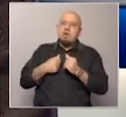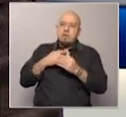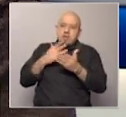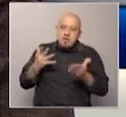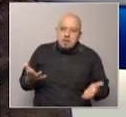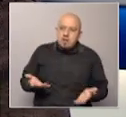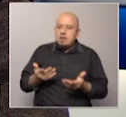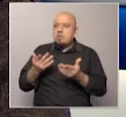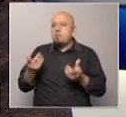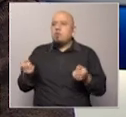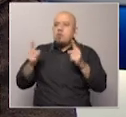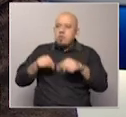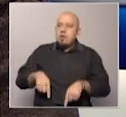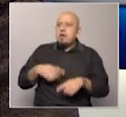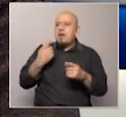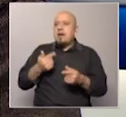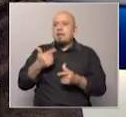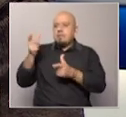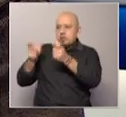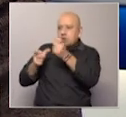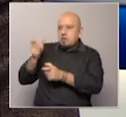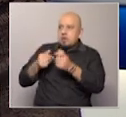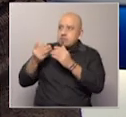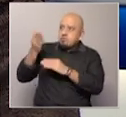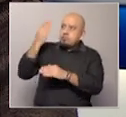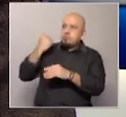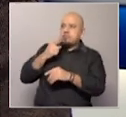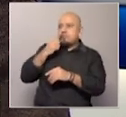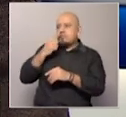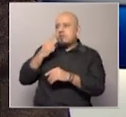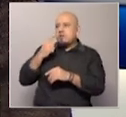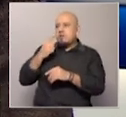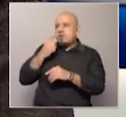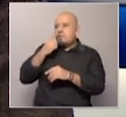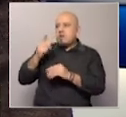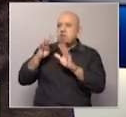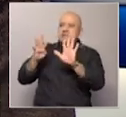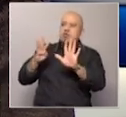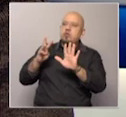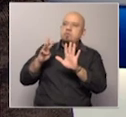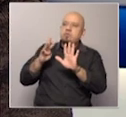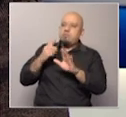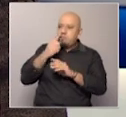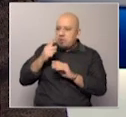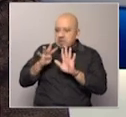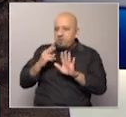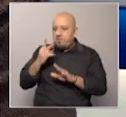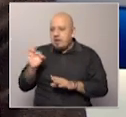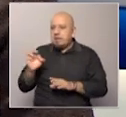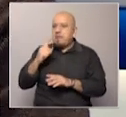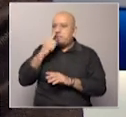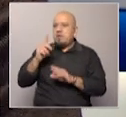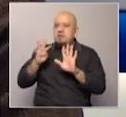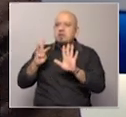entre aquellos montevideanos de los años 30 2030 y la verdad que no solo vivieron en su momento sino que